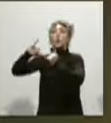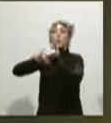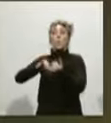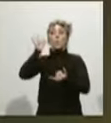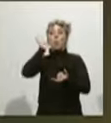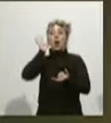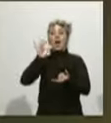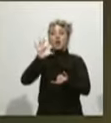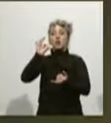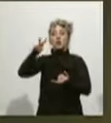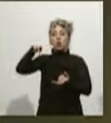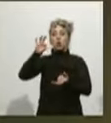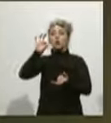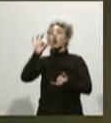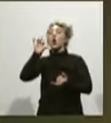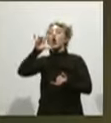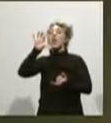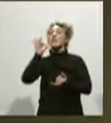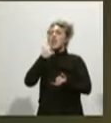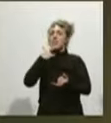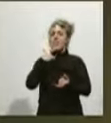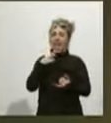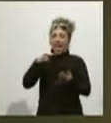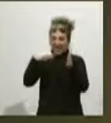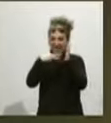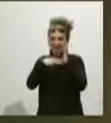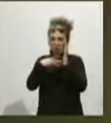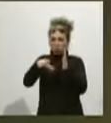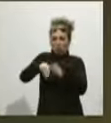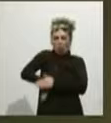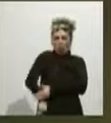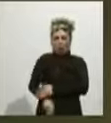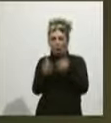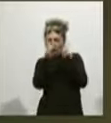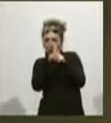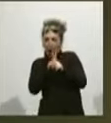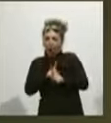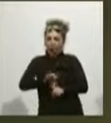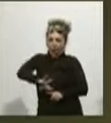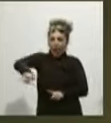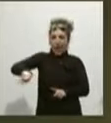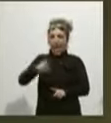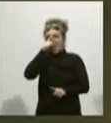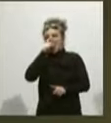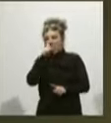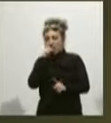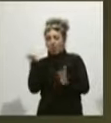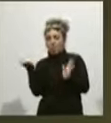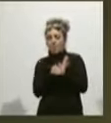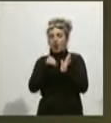le dijo, José Luis, llévate un tenedor de recuerdo con el escudo real. Y Zapatero le dijo,